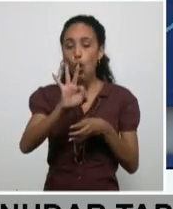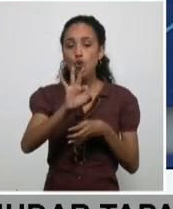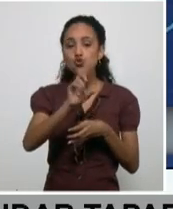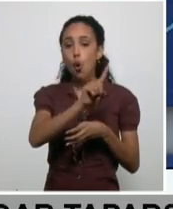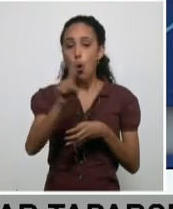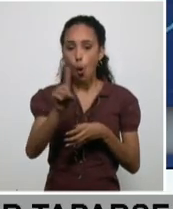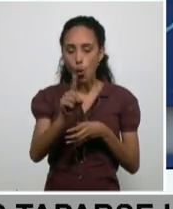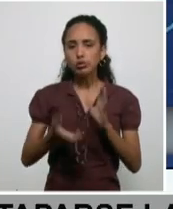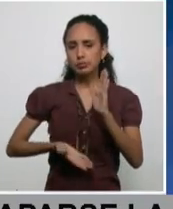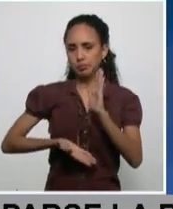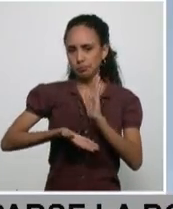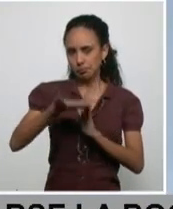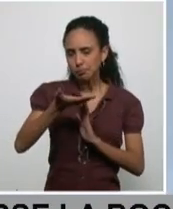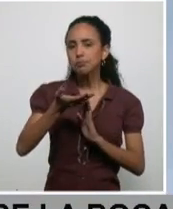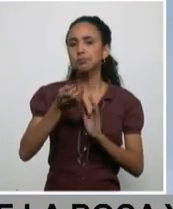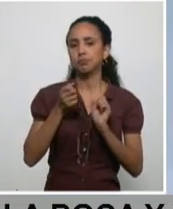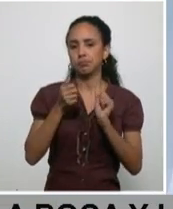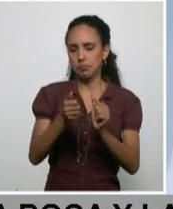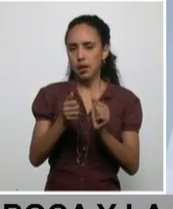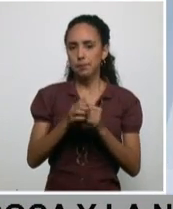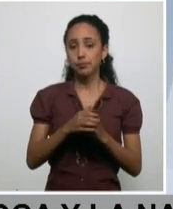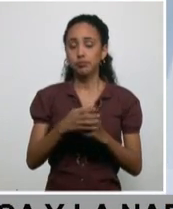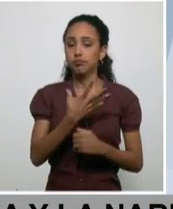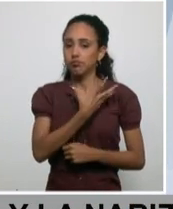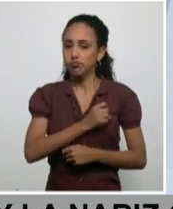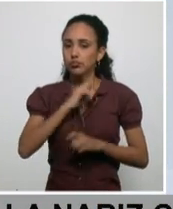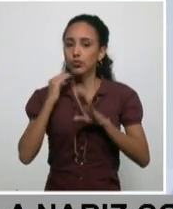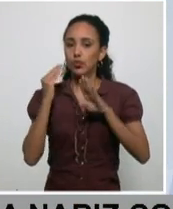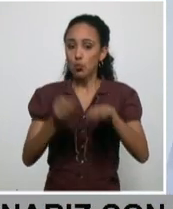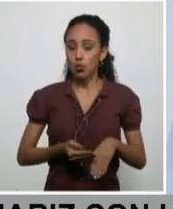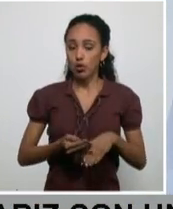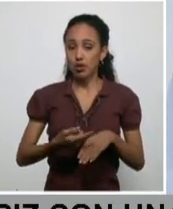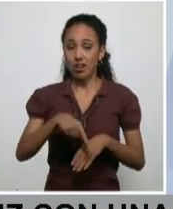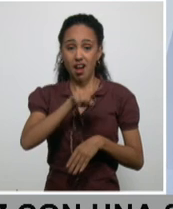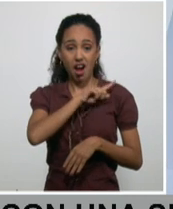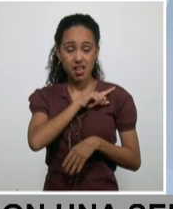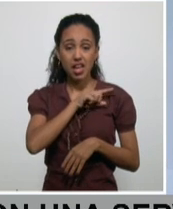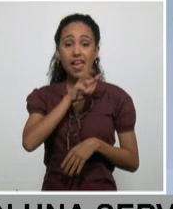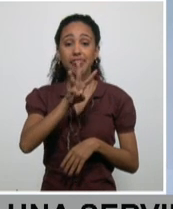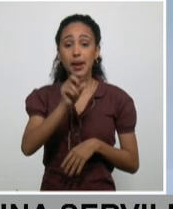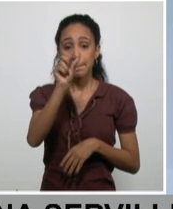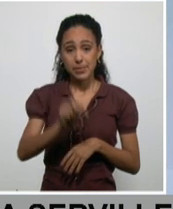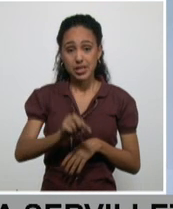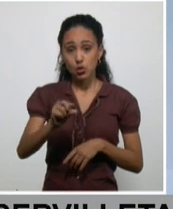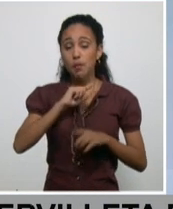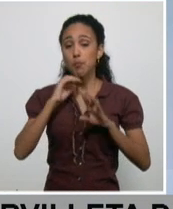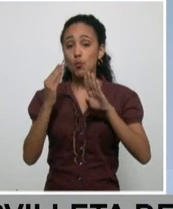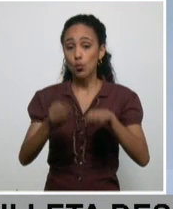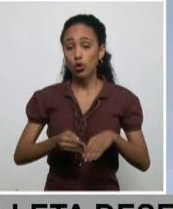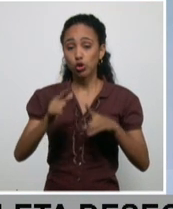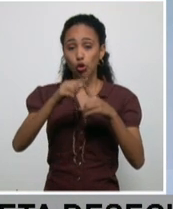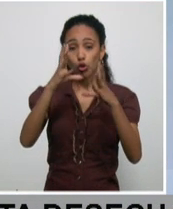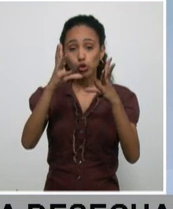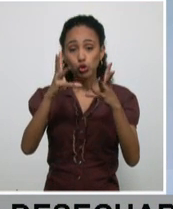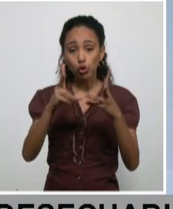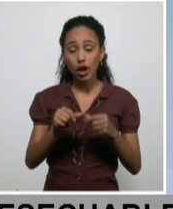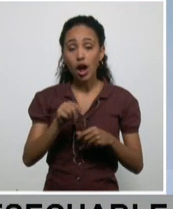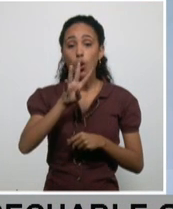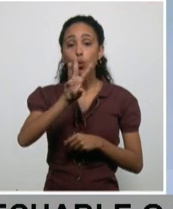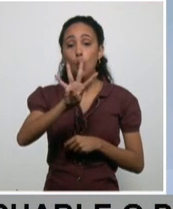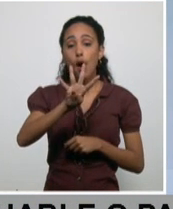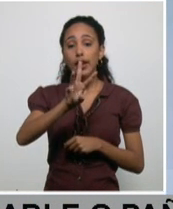una evolución clínica estable. Lamentablemente fallecieron en el día de ayer 3 personas, para un total de